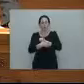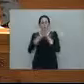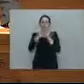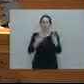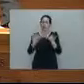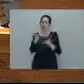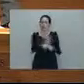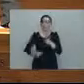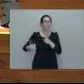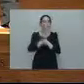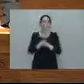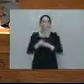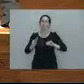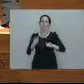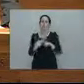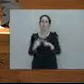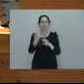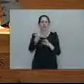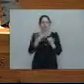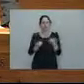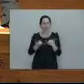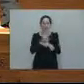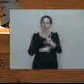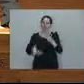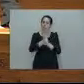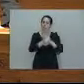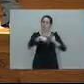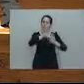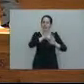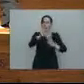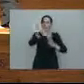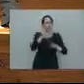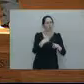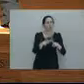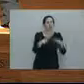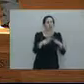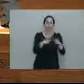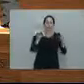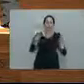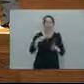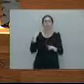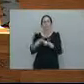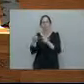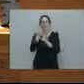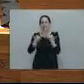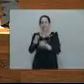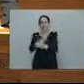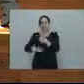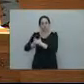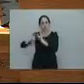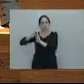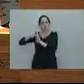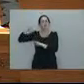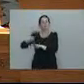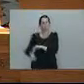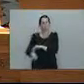política energética, como una prioridad de la política energética, no solo de la política social, sino de la política energética, que tiene que ser una política